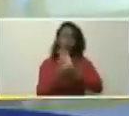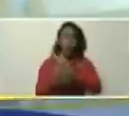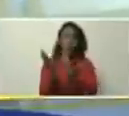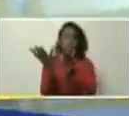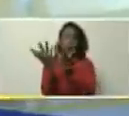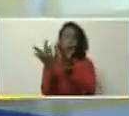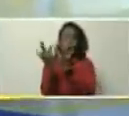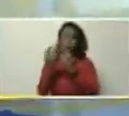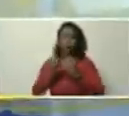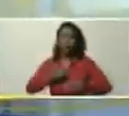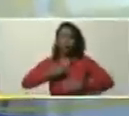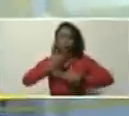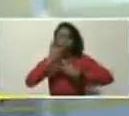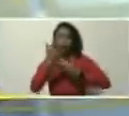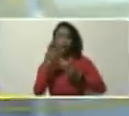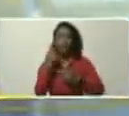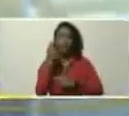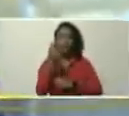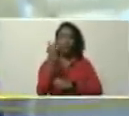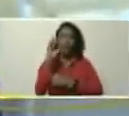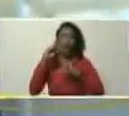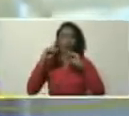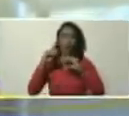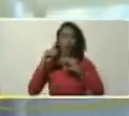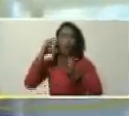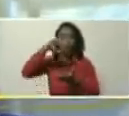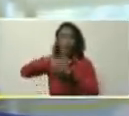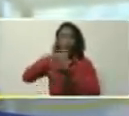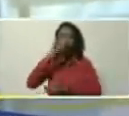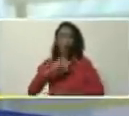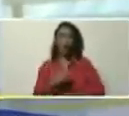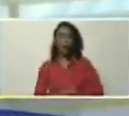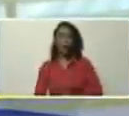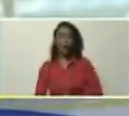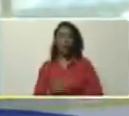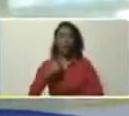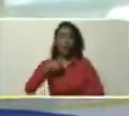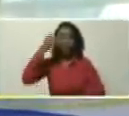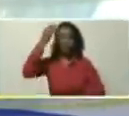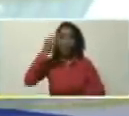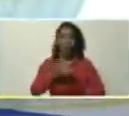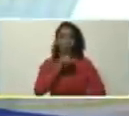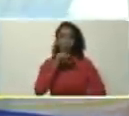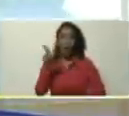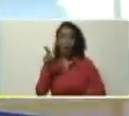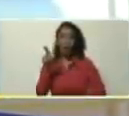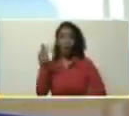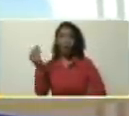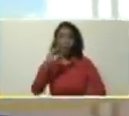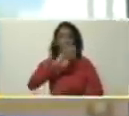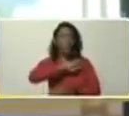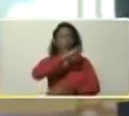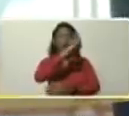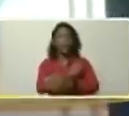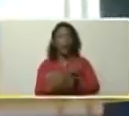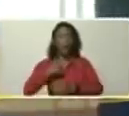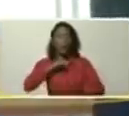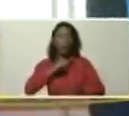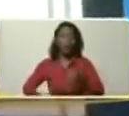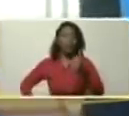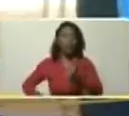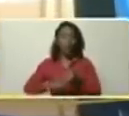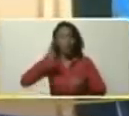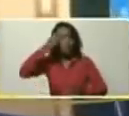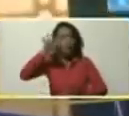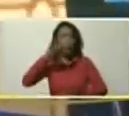expresarse y decir y hablar del Estado Barinas, estoy seguro que eso más bien le da una fuerza a nuestro pueblo